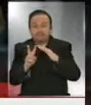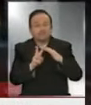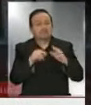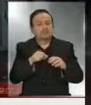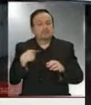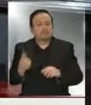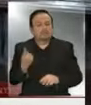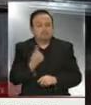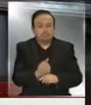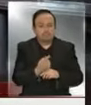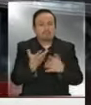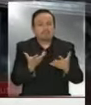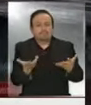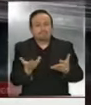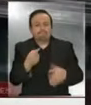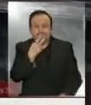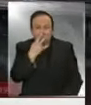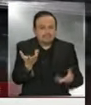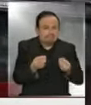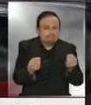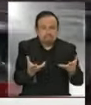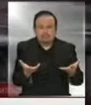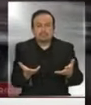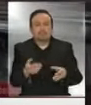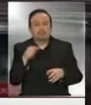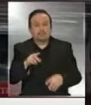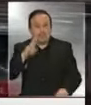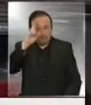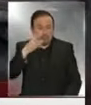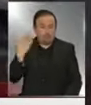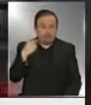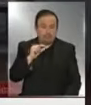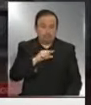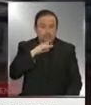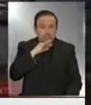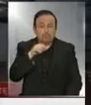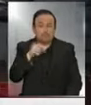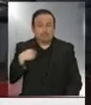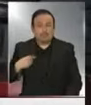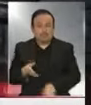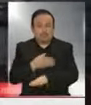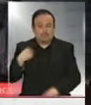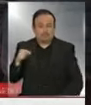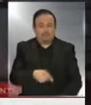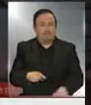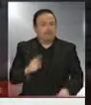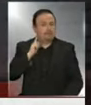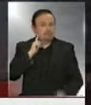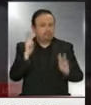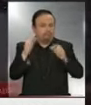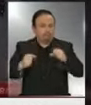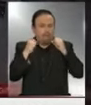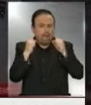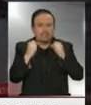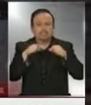han acercado al lugar para precisamente ver qué es lo que ocurre. Recordemos que hace muy pocos minutos de nosotros llegar, se escuchó un fuerte ruido, lo